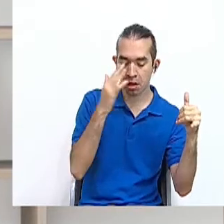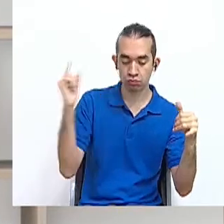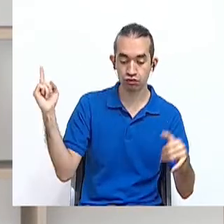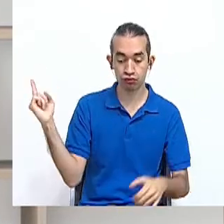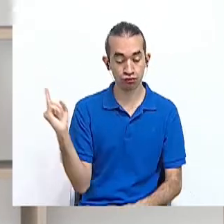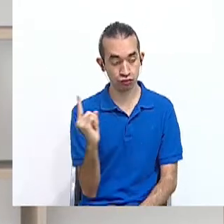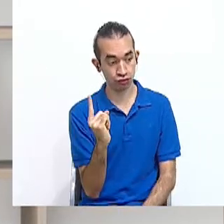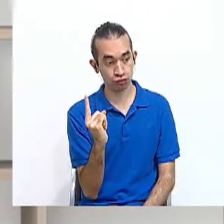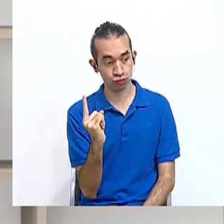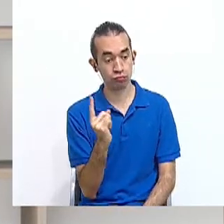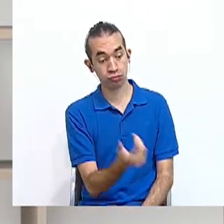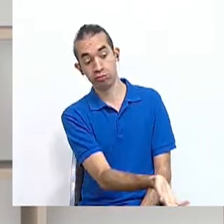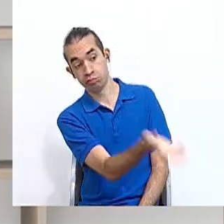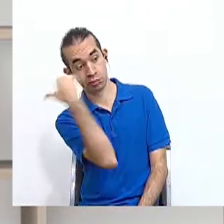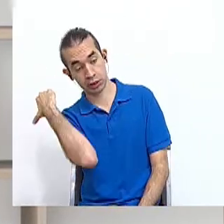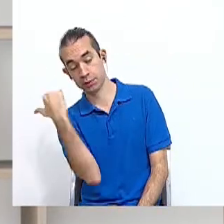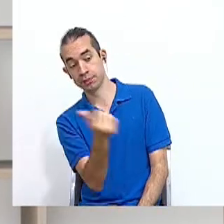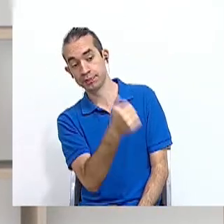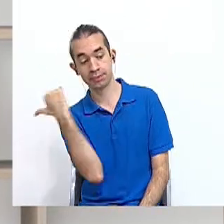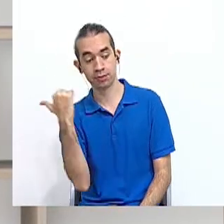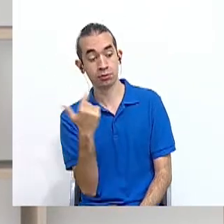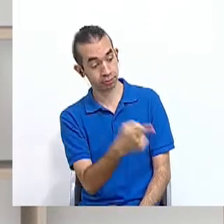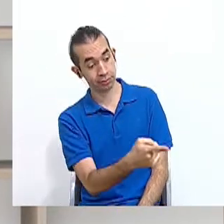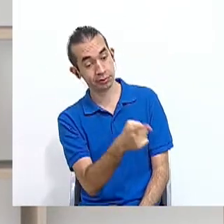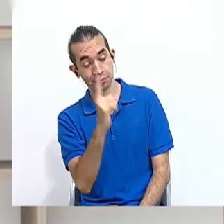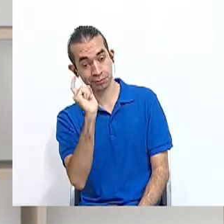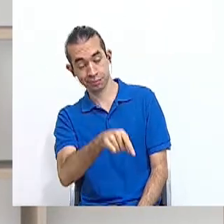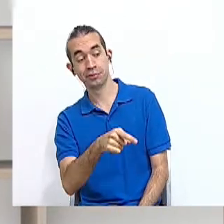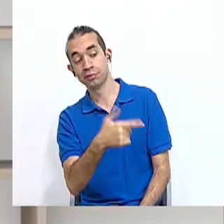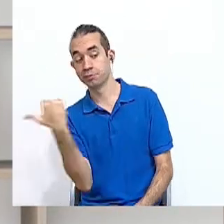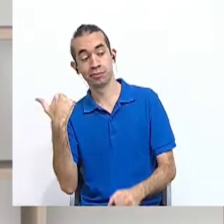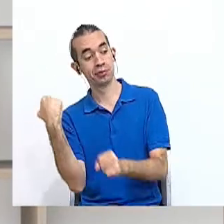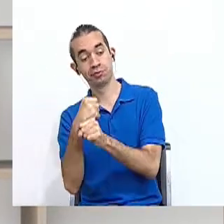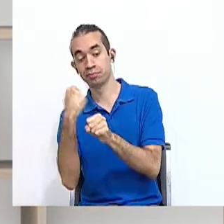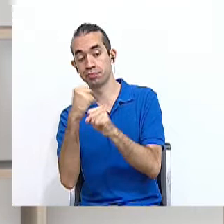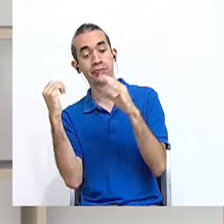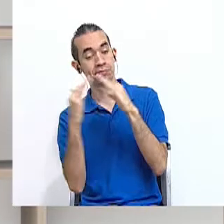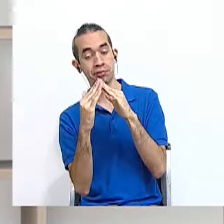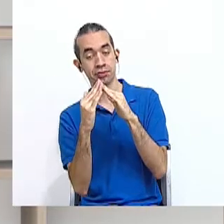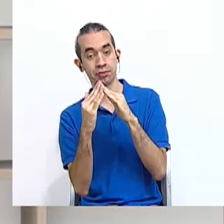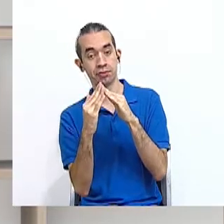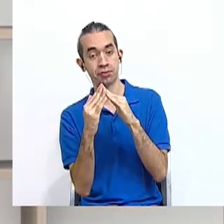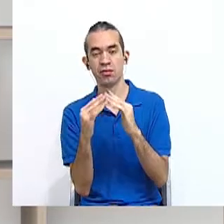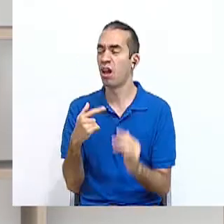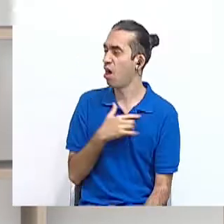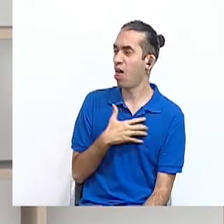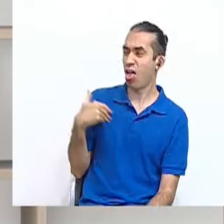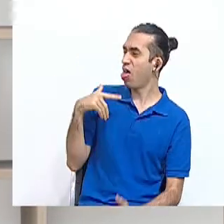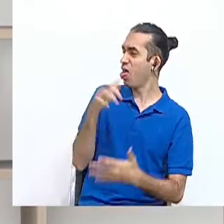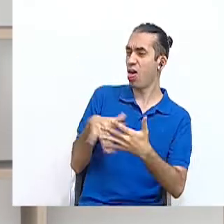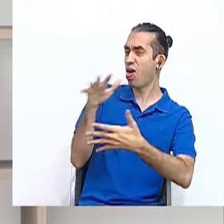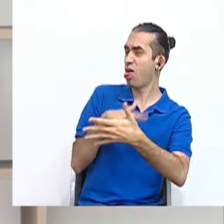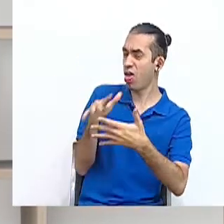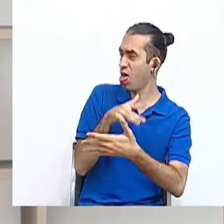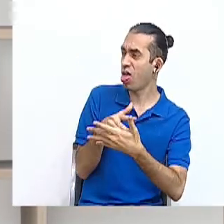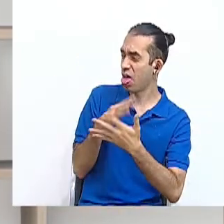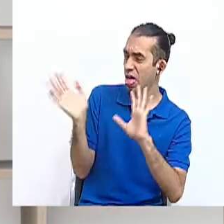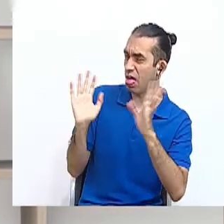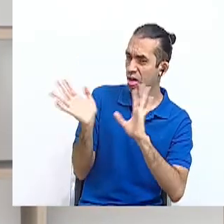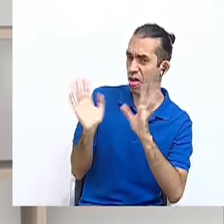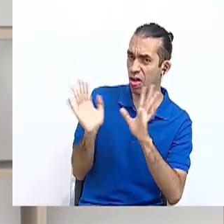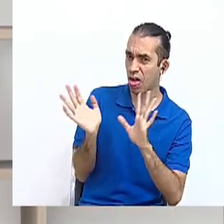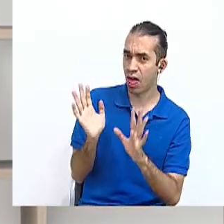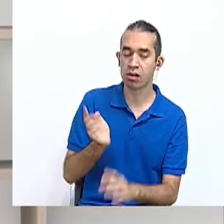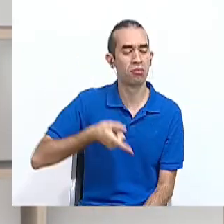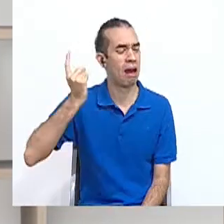mandó entrar y le dijo que se pusiera a hacer los deberes, pero a él no le gustaba estudiar. Entonces